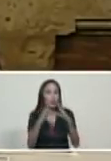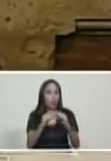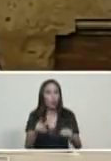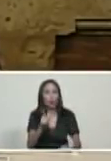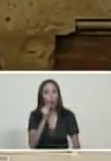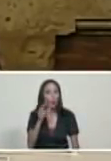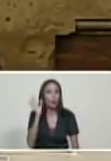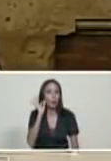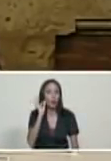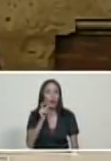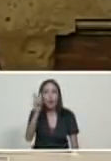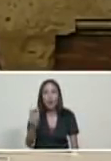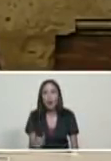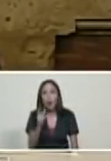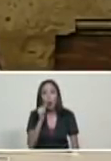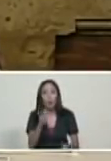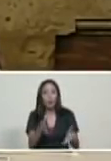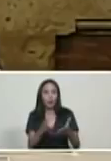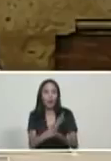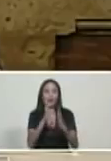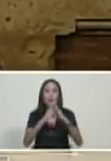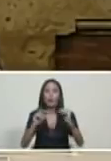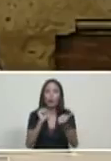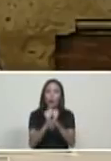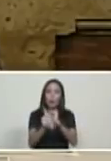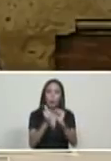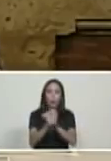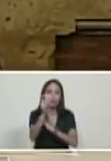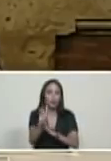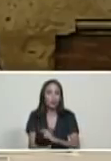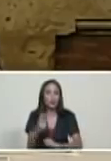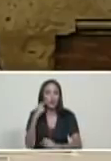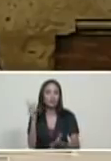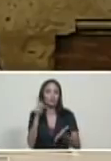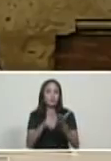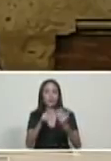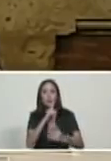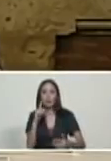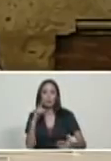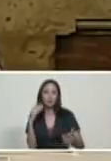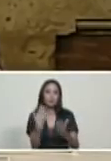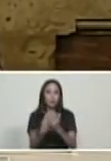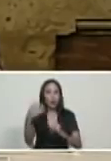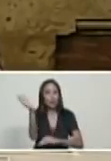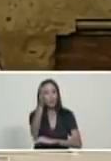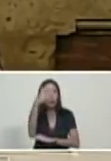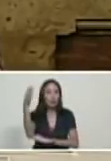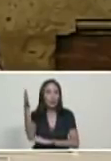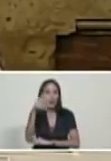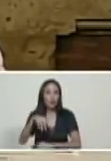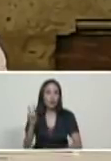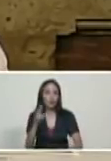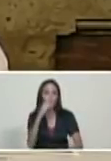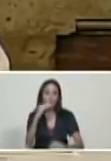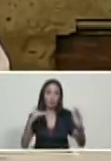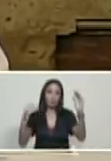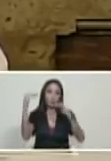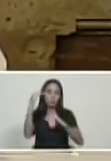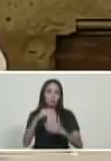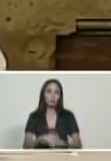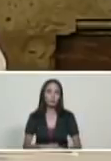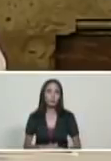a José Bolivita Uzcategui y a todos los deportistas que hacen brillar en el mundo entero a Venezuela. Igualmente estuve